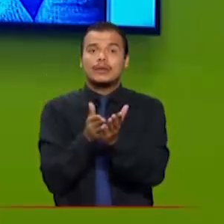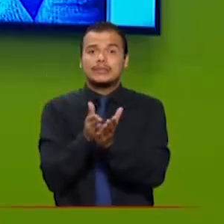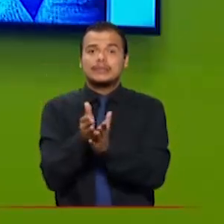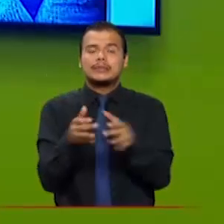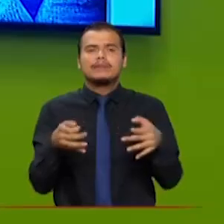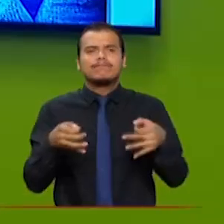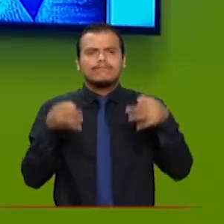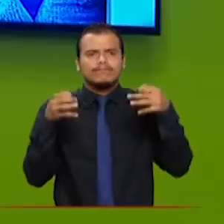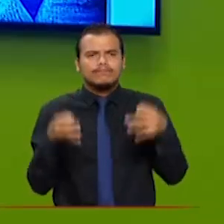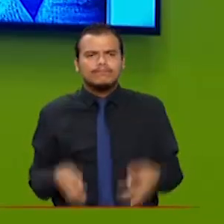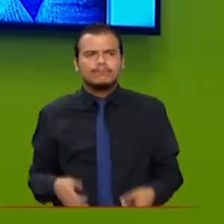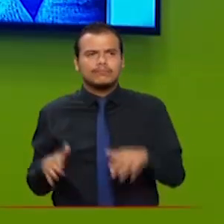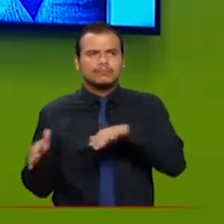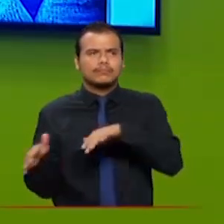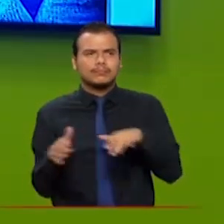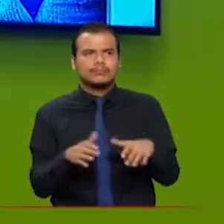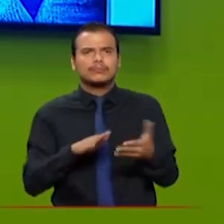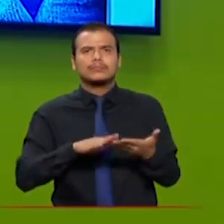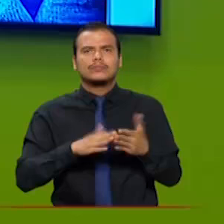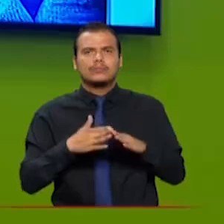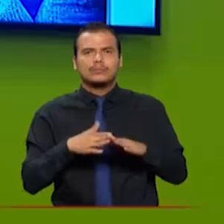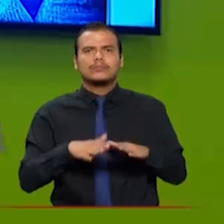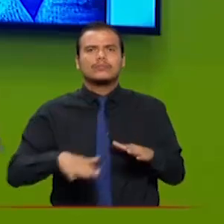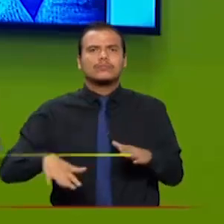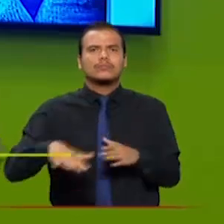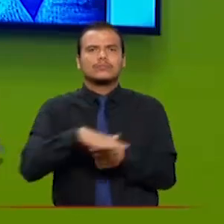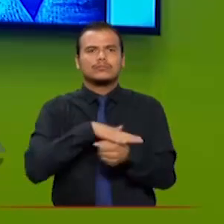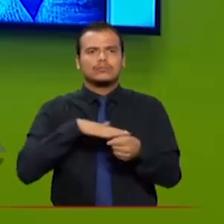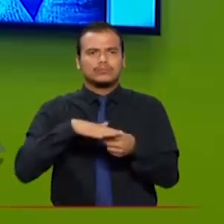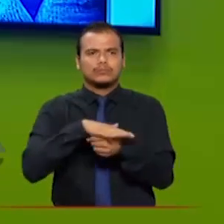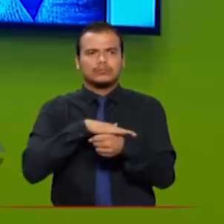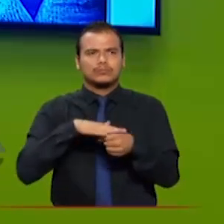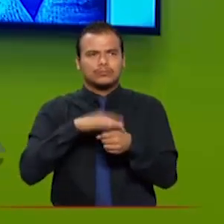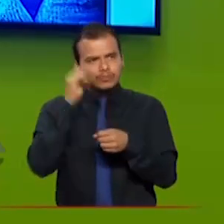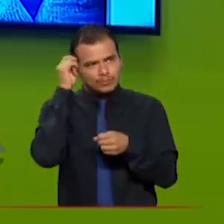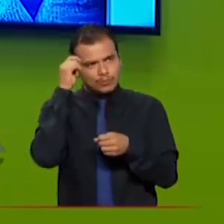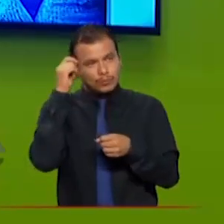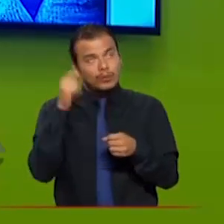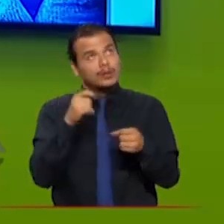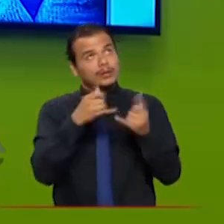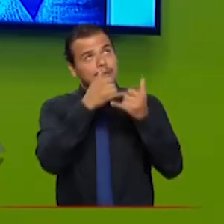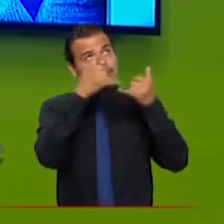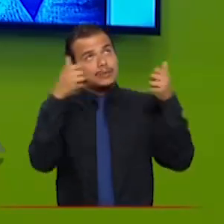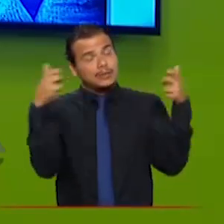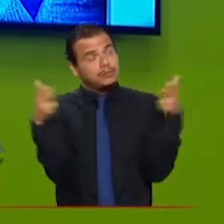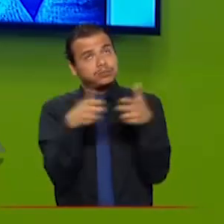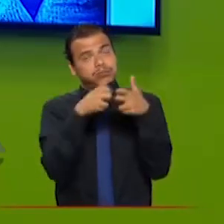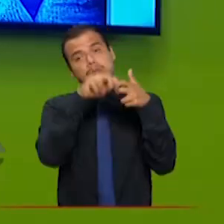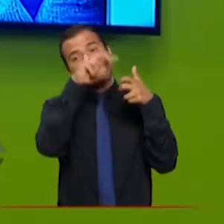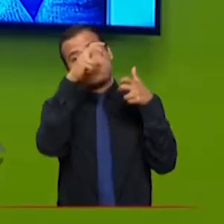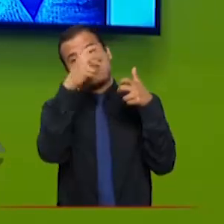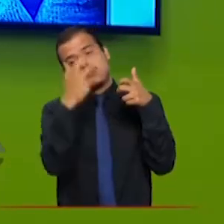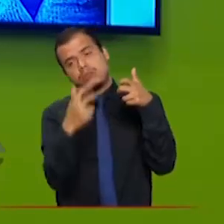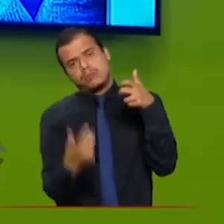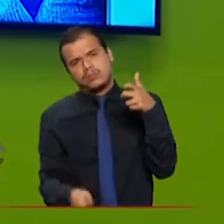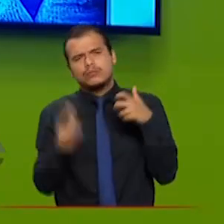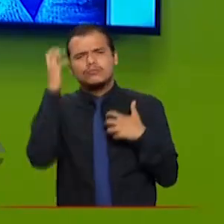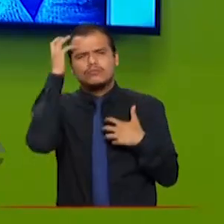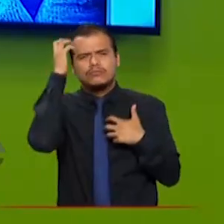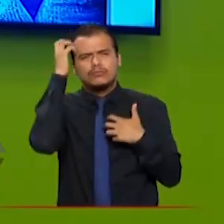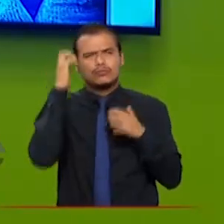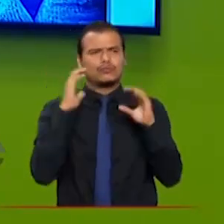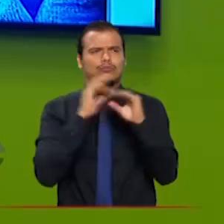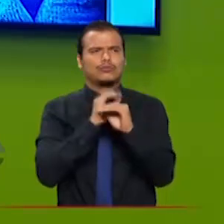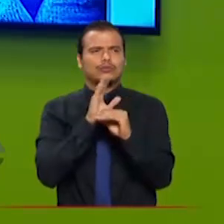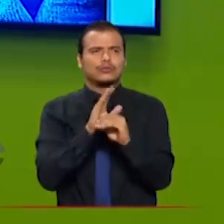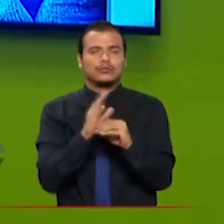En un barrio de Buga, la comunidad vio un mono nocturno caer de unas líneas de alta tensión. La CBC trata de salvar al